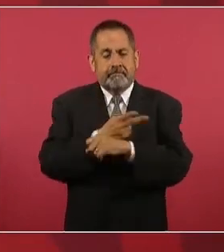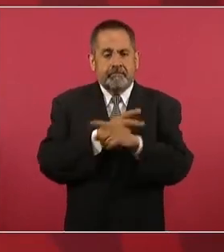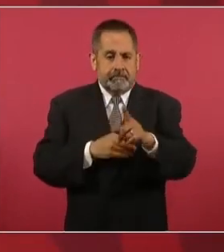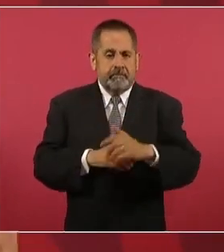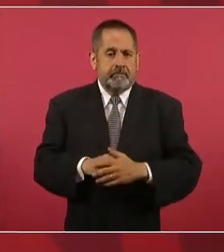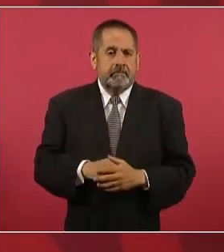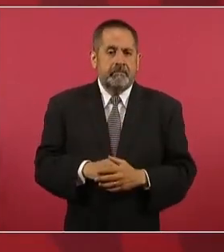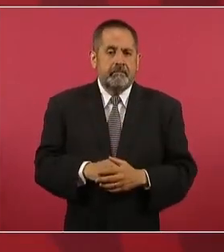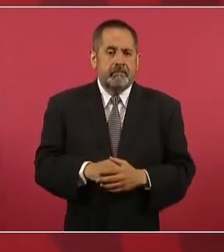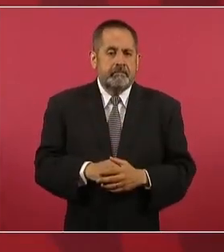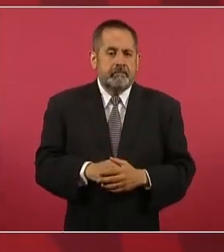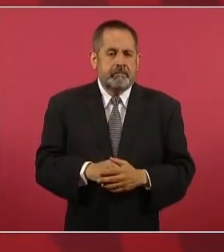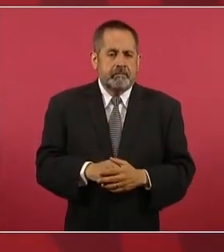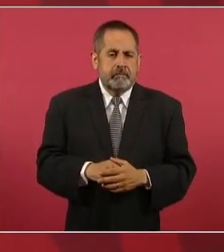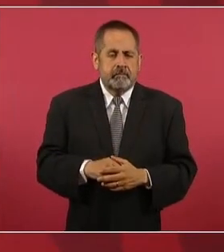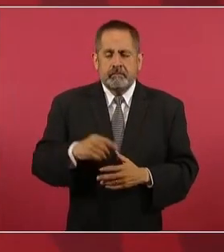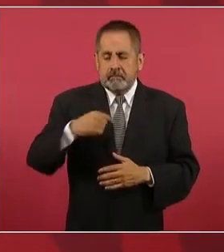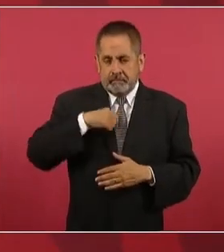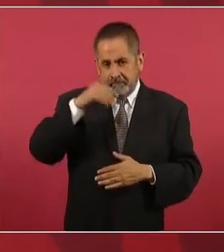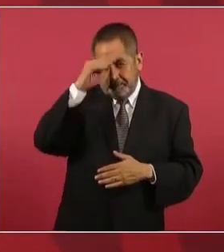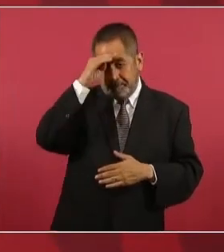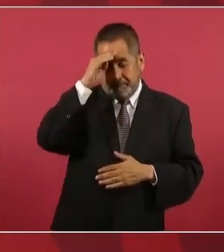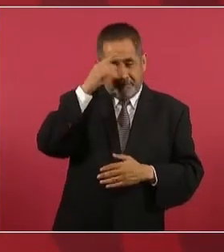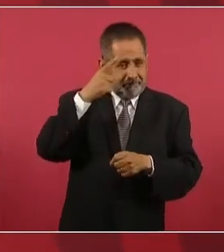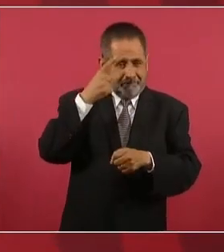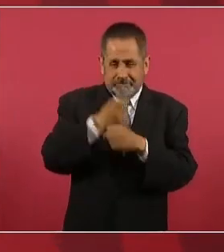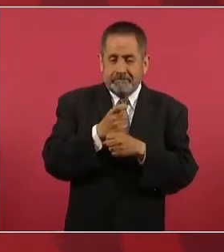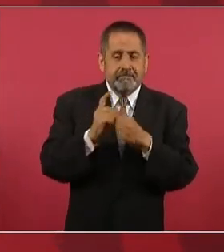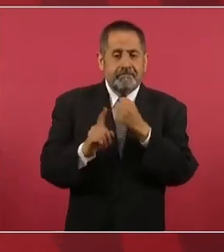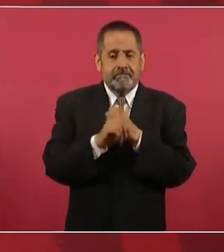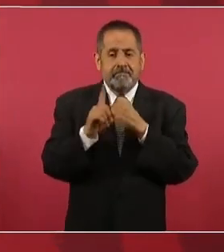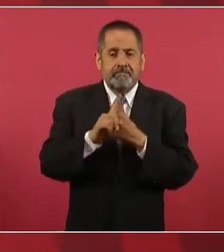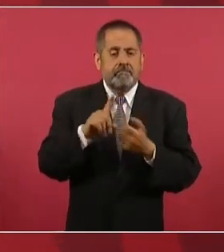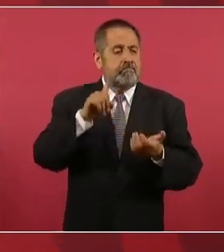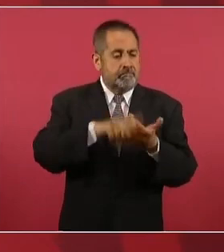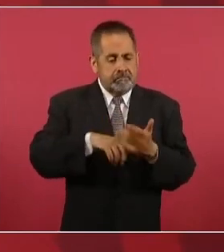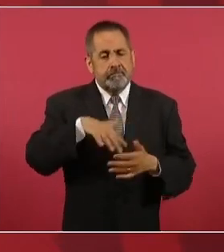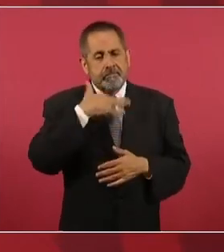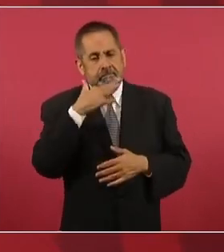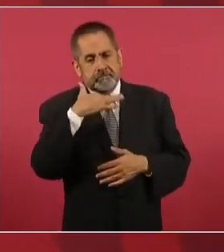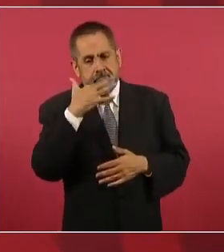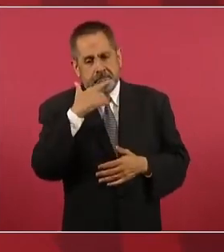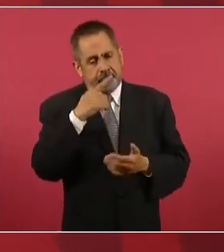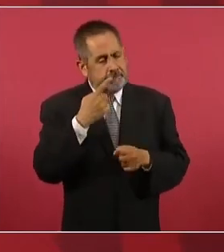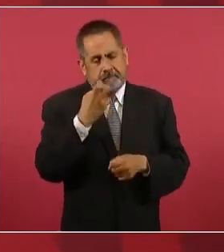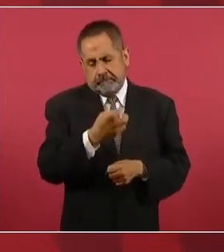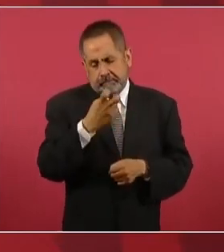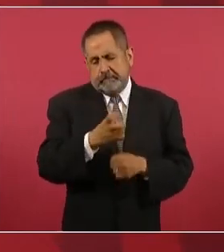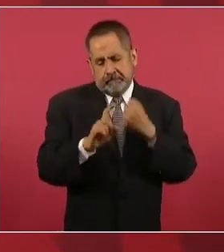Yo considero que el principal problema de México es la corrupción.